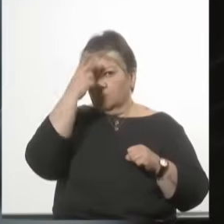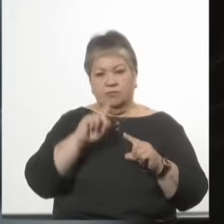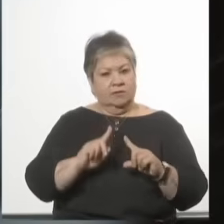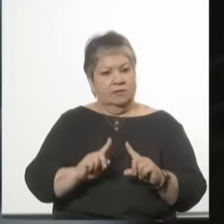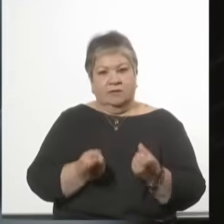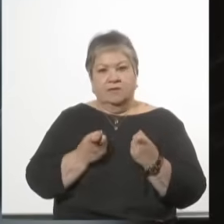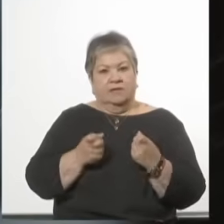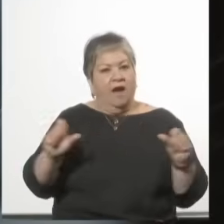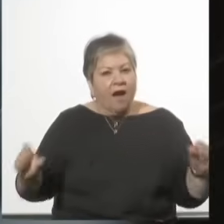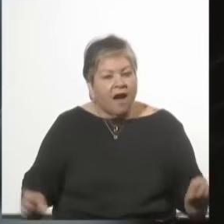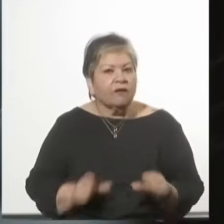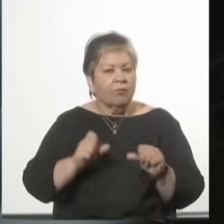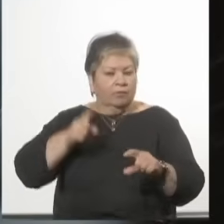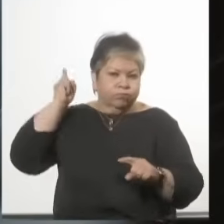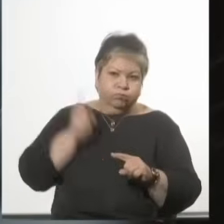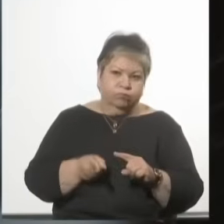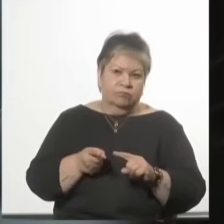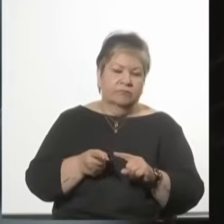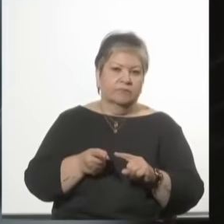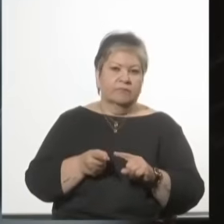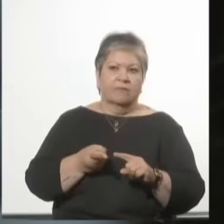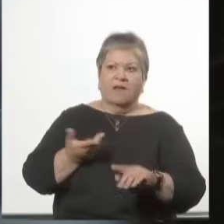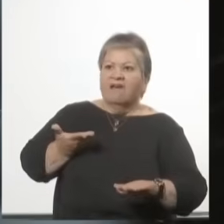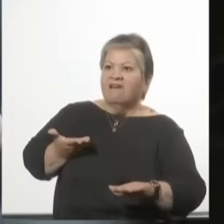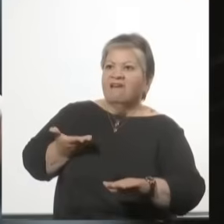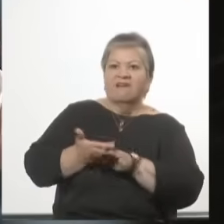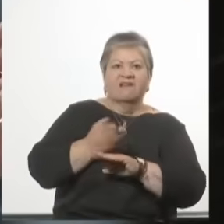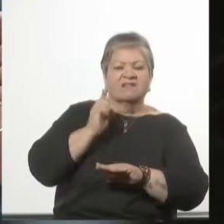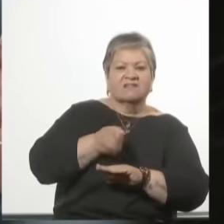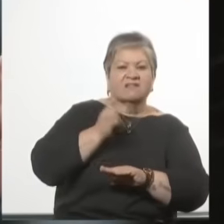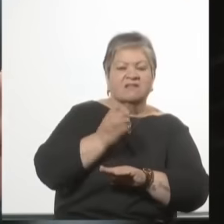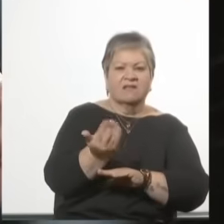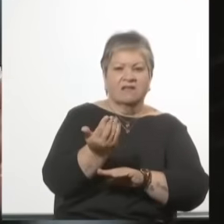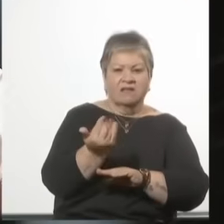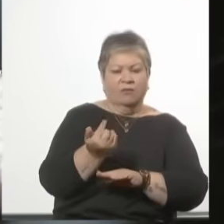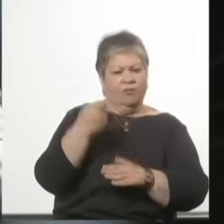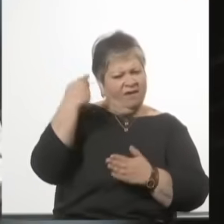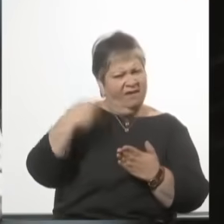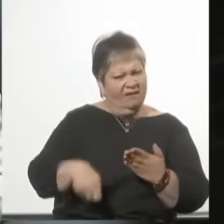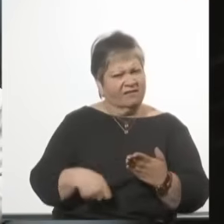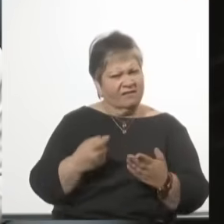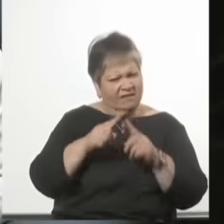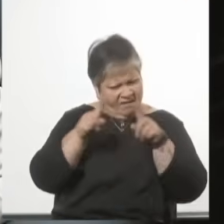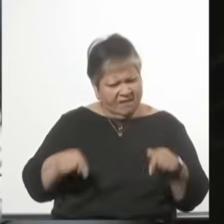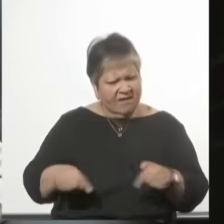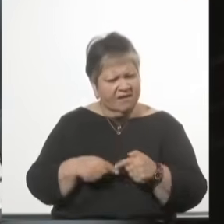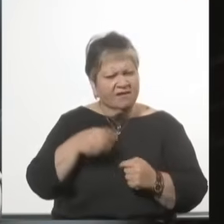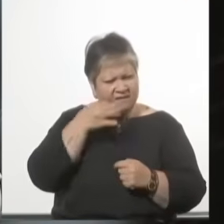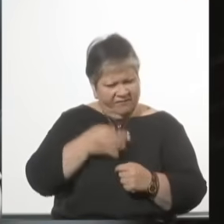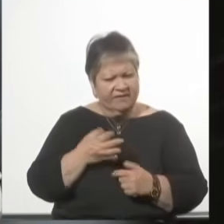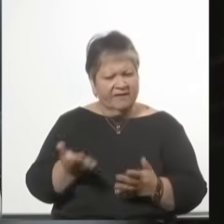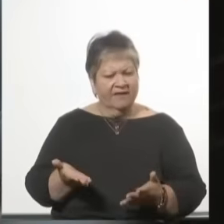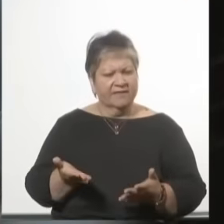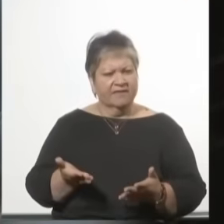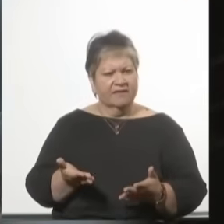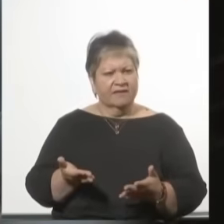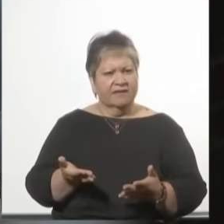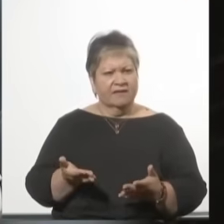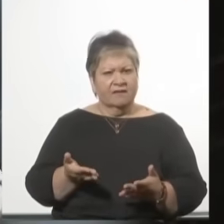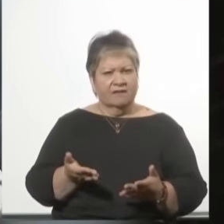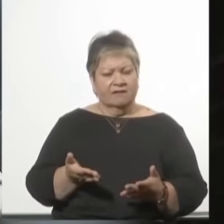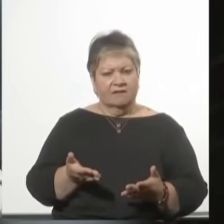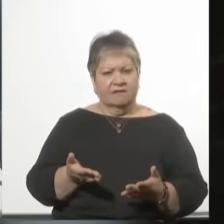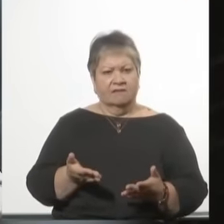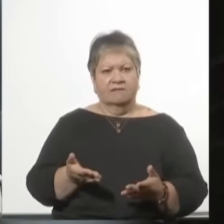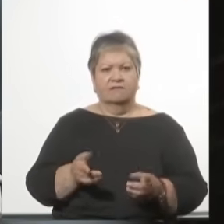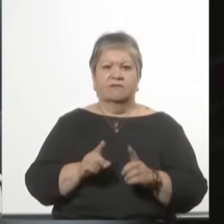hubiese pasado, o simplemente exigiera a la empresa la presentación de una garantía seria y que siga todo como está ahora. Nada de lo dispuesto